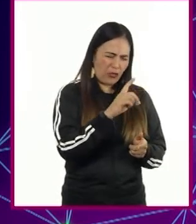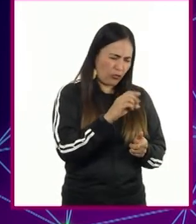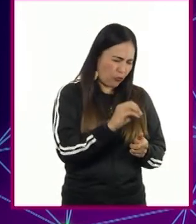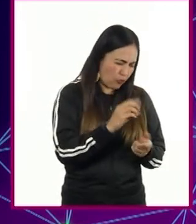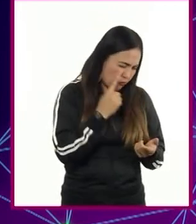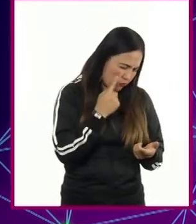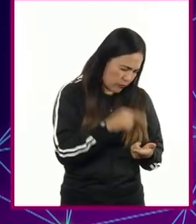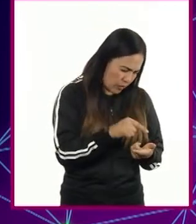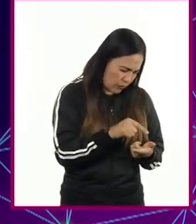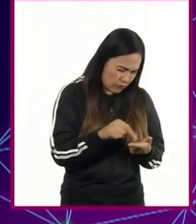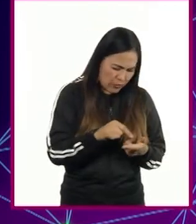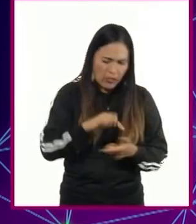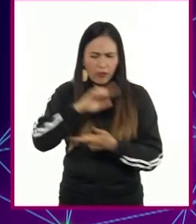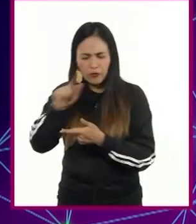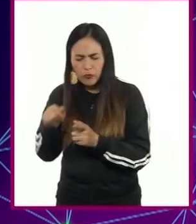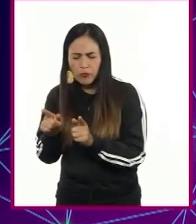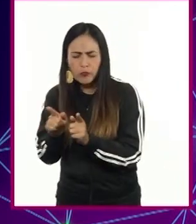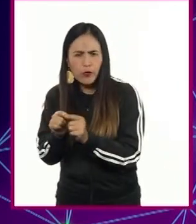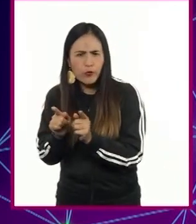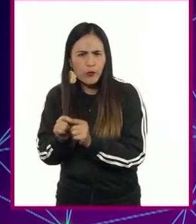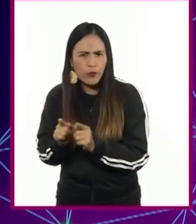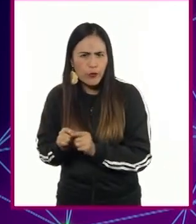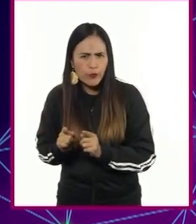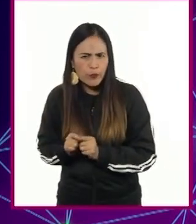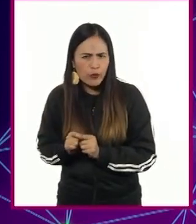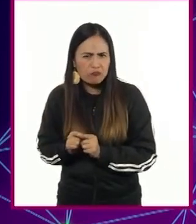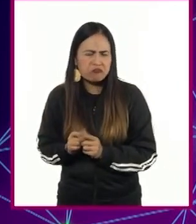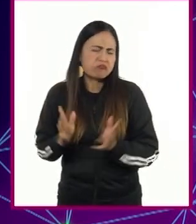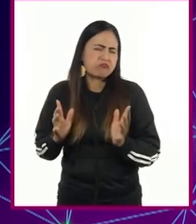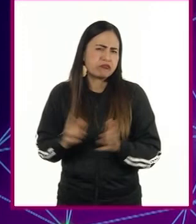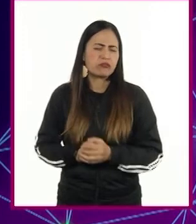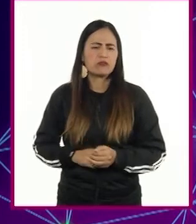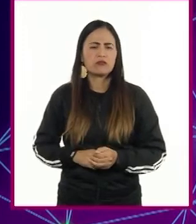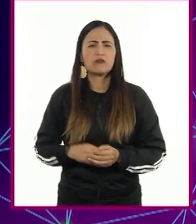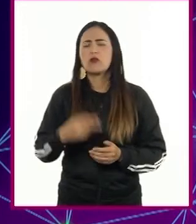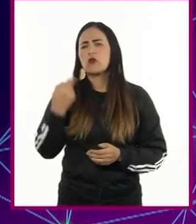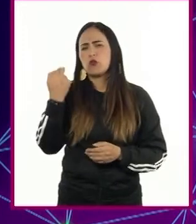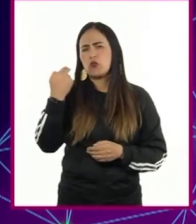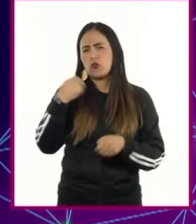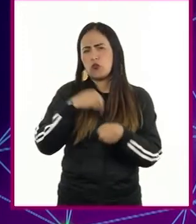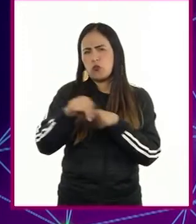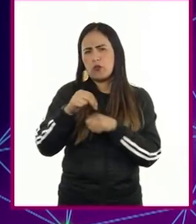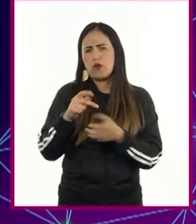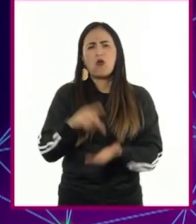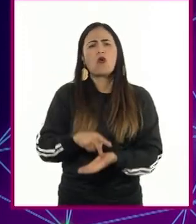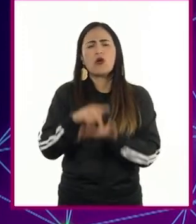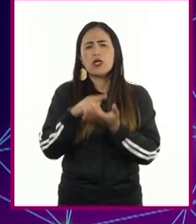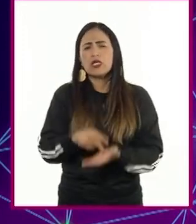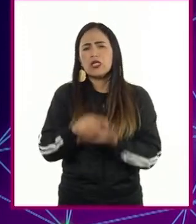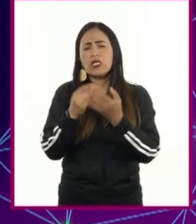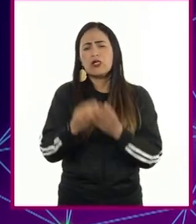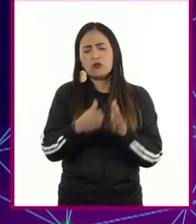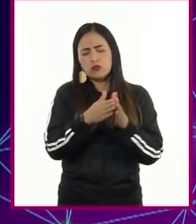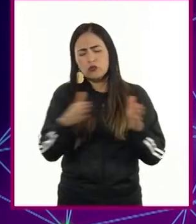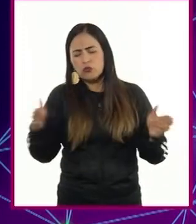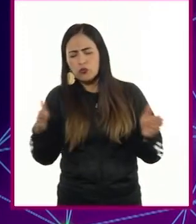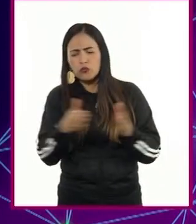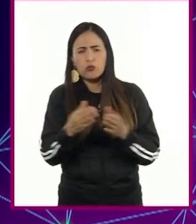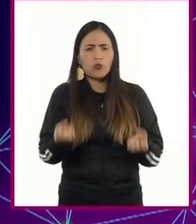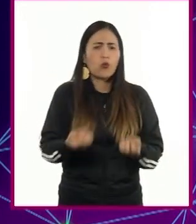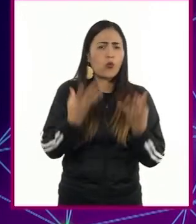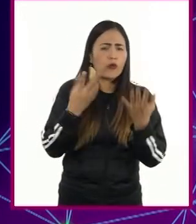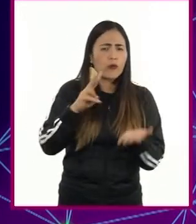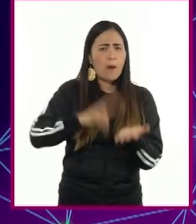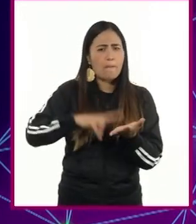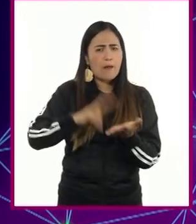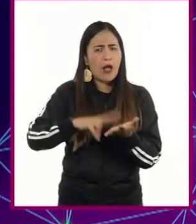especificando de forma abreviada la mercancía, su número, peso y medida, valor